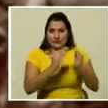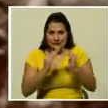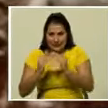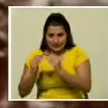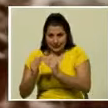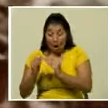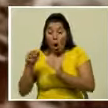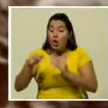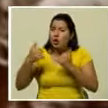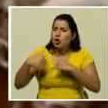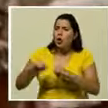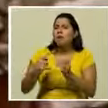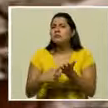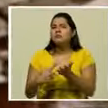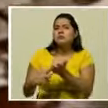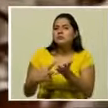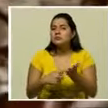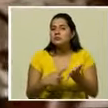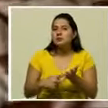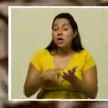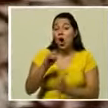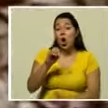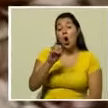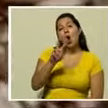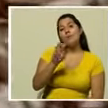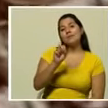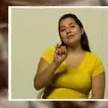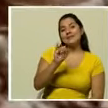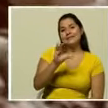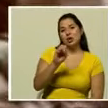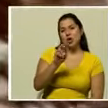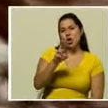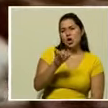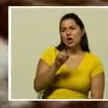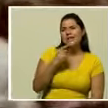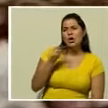sigue debatiendo, estudios del OPSI-CORI aseguran que el terremoto pudo haber